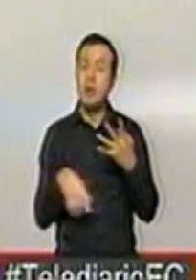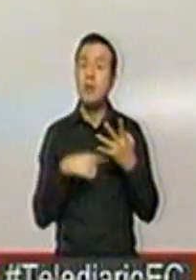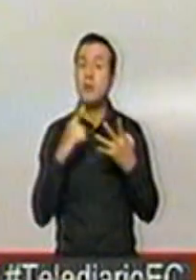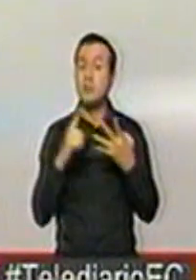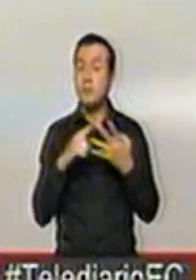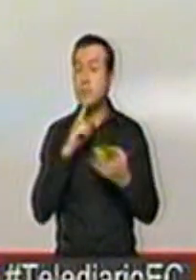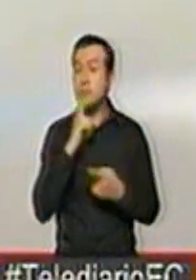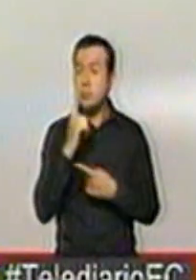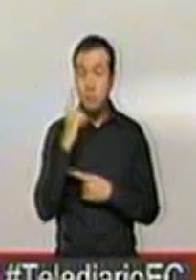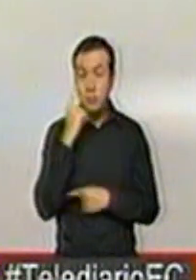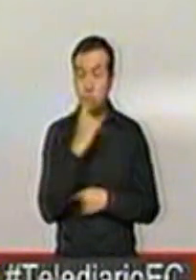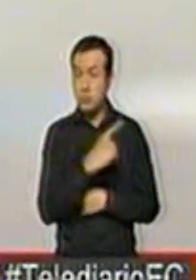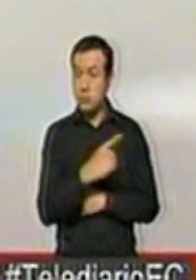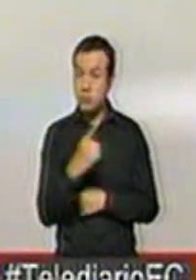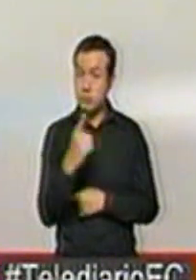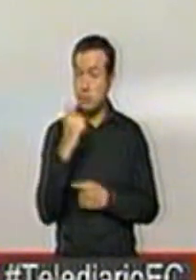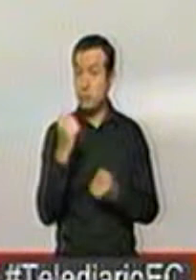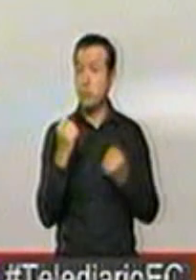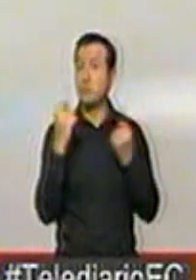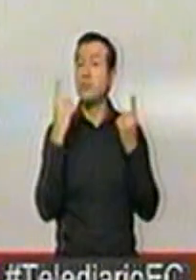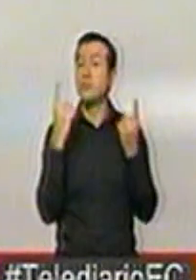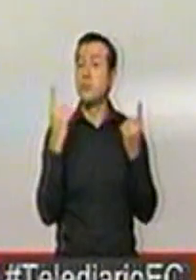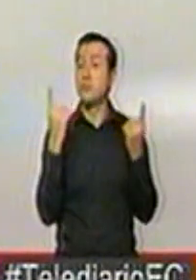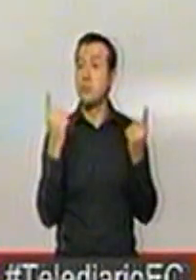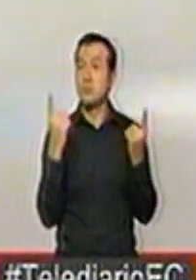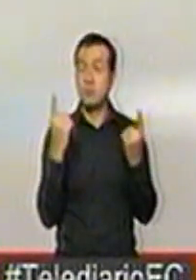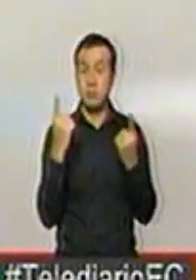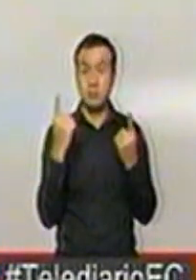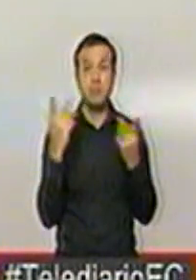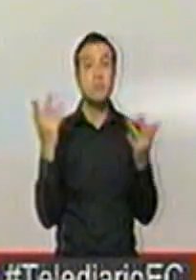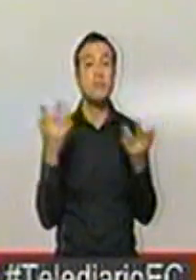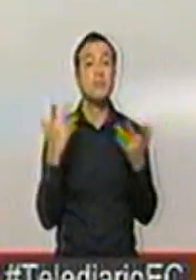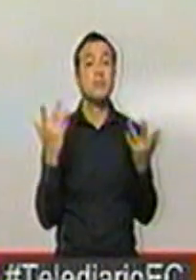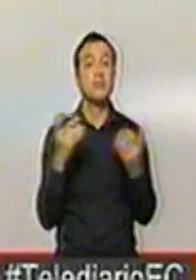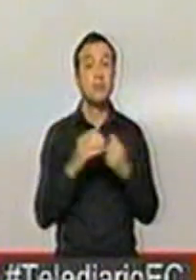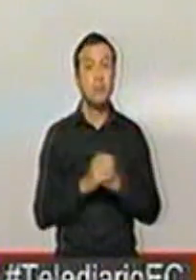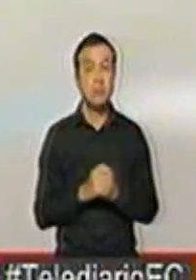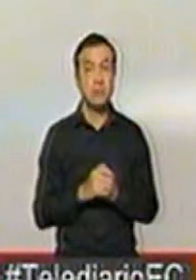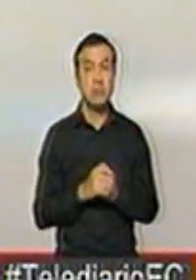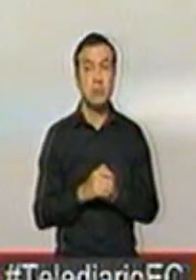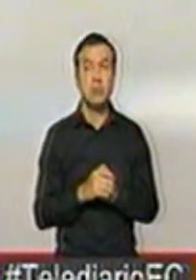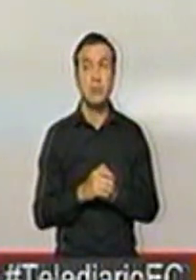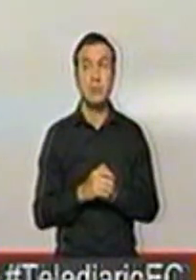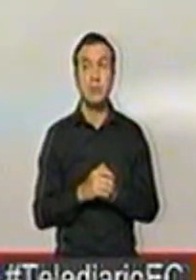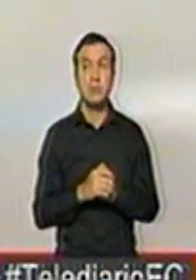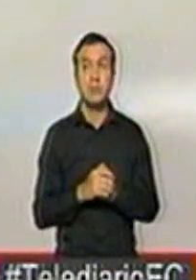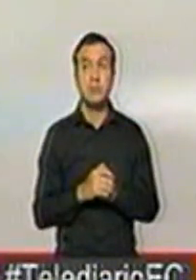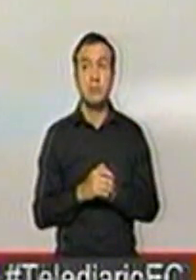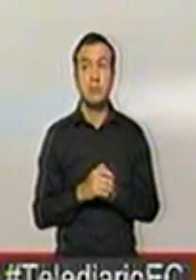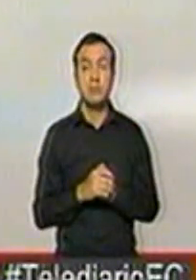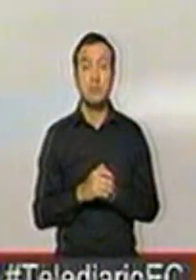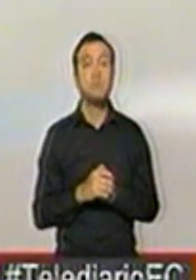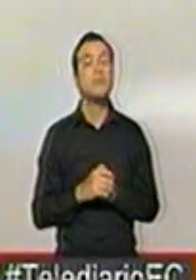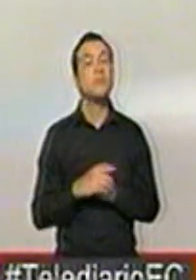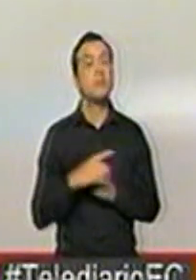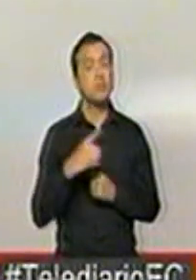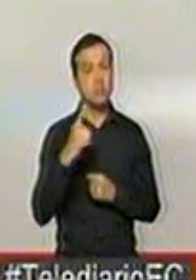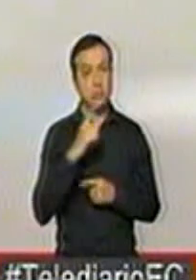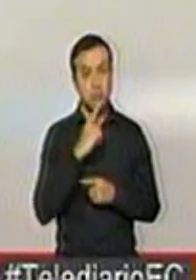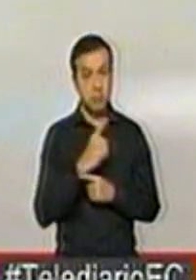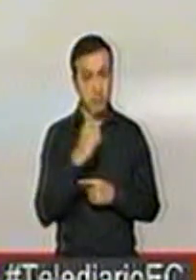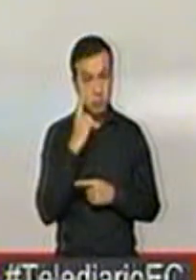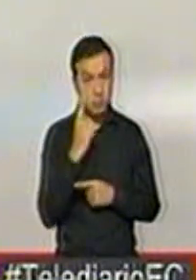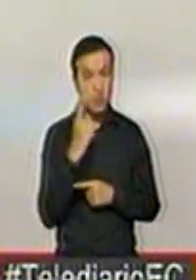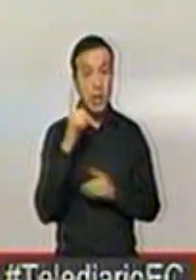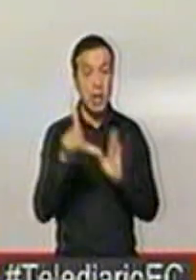lo que también llama la atención es la el conocimiento jurídico